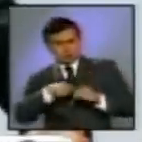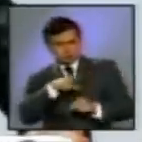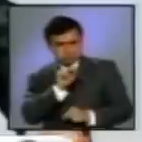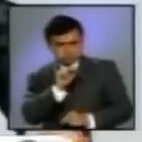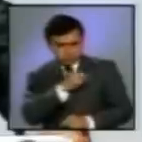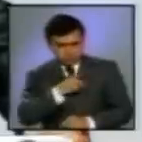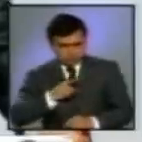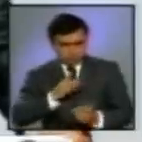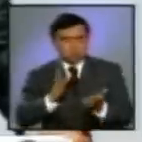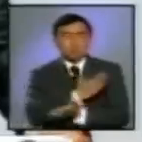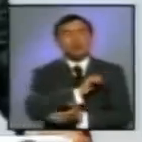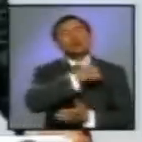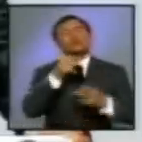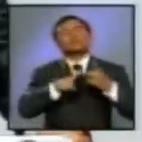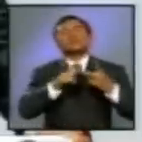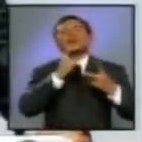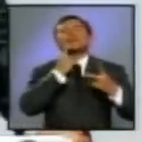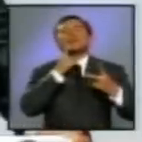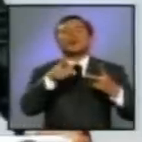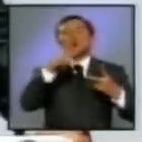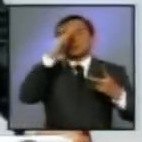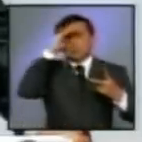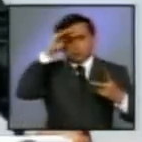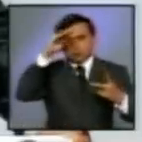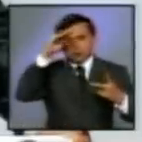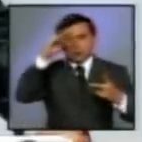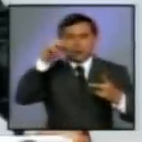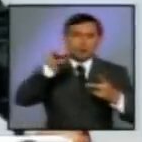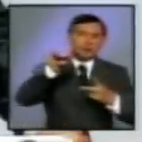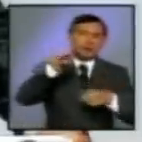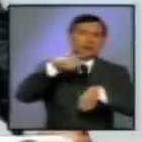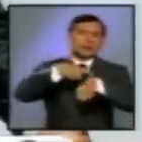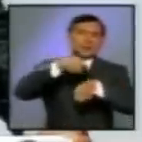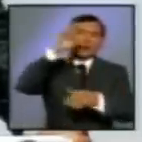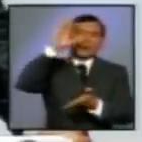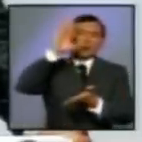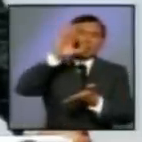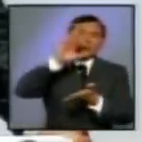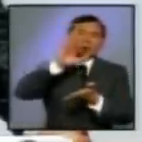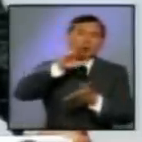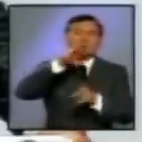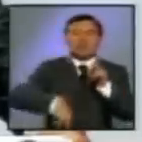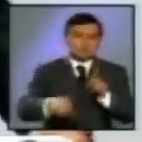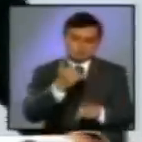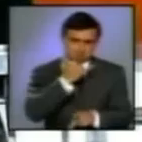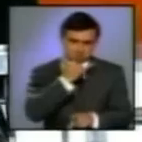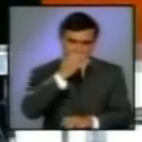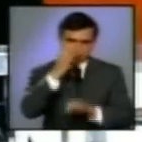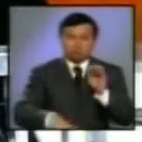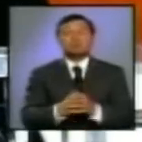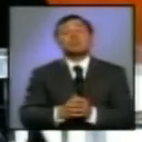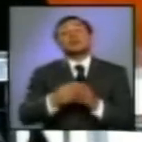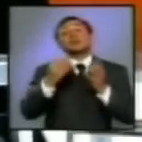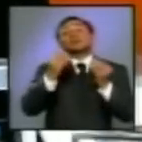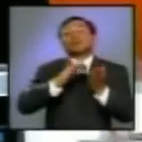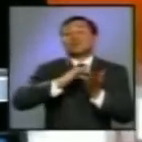de... Se me va a acabar el tiempo, Andrés Manuel. Lo dejaré para una segunda ocasión. Pues ya muchas no gracias. Se terminó